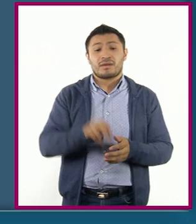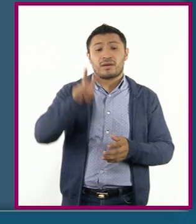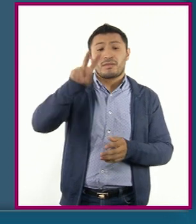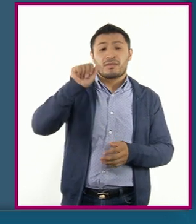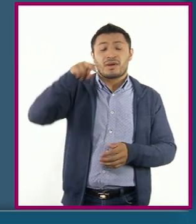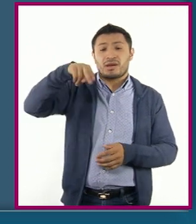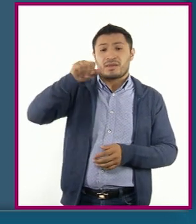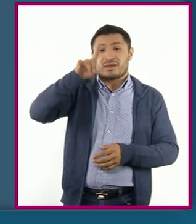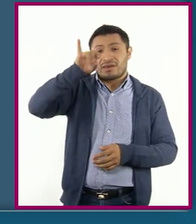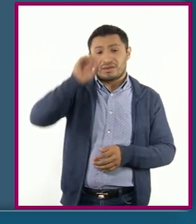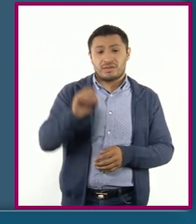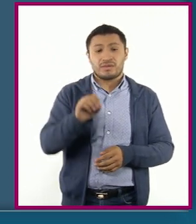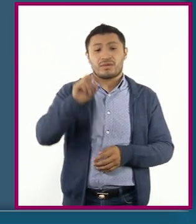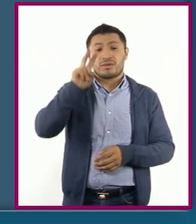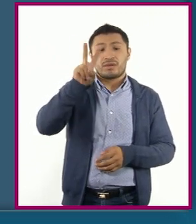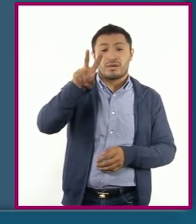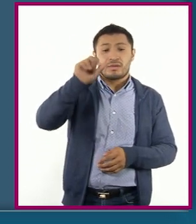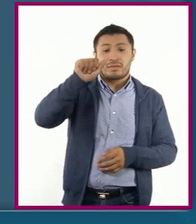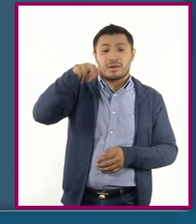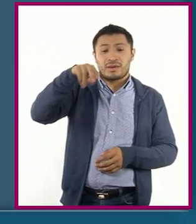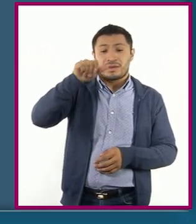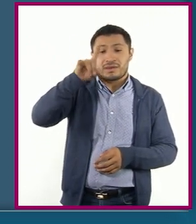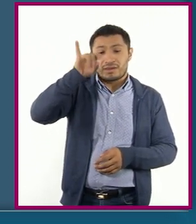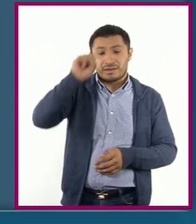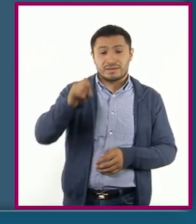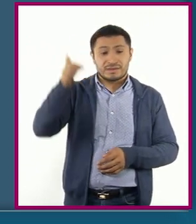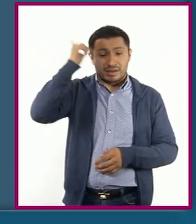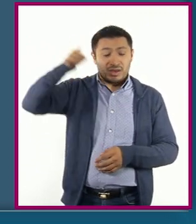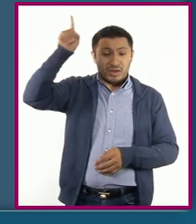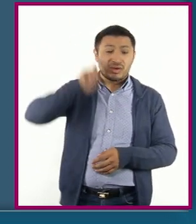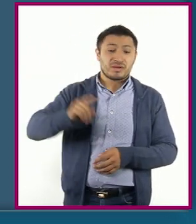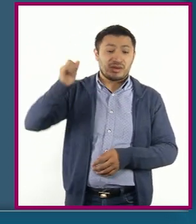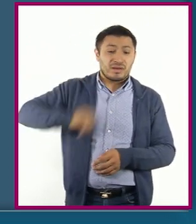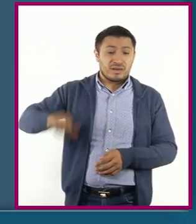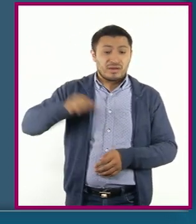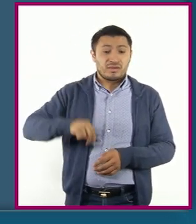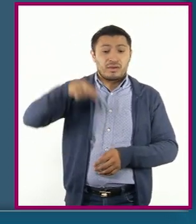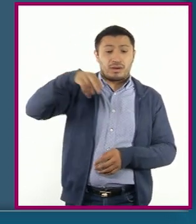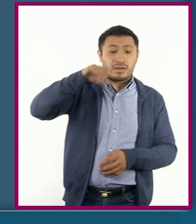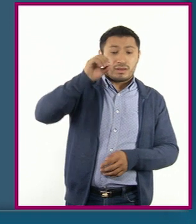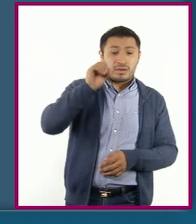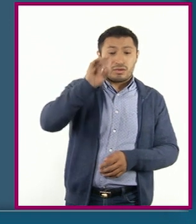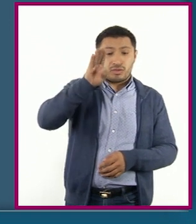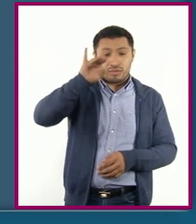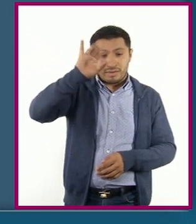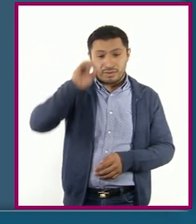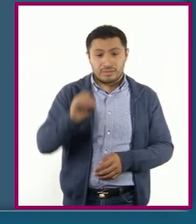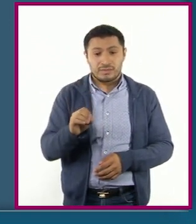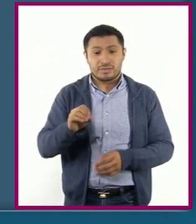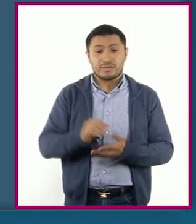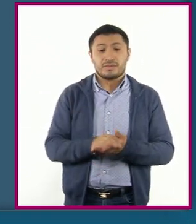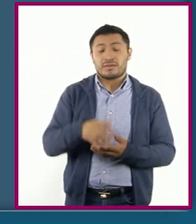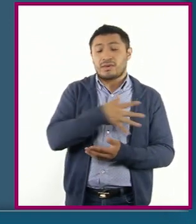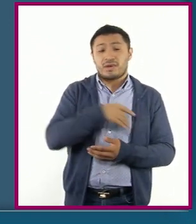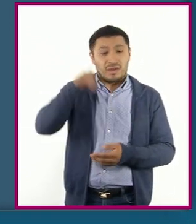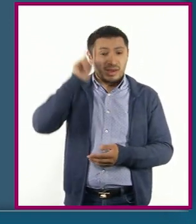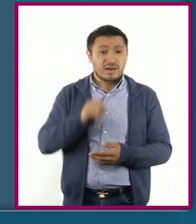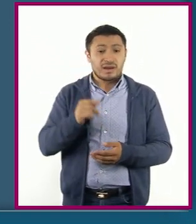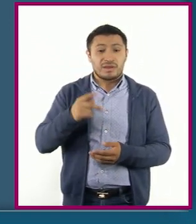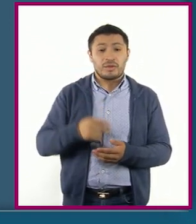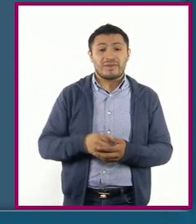vanadio, vanadis, diosa escandinava; niobio, niobie, hija de Tantalo;